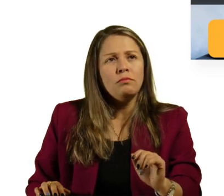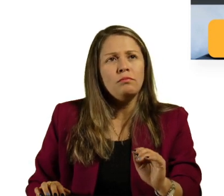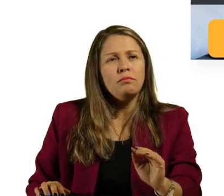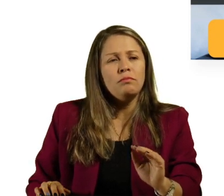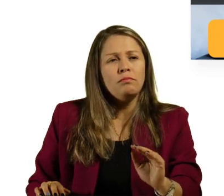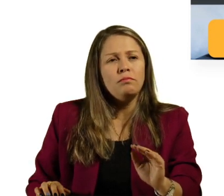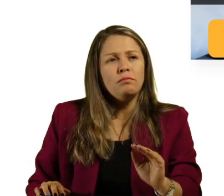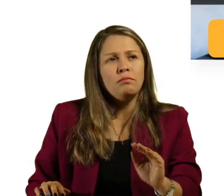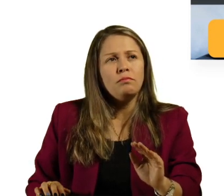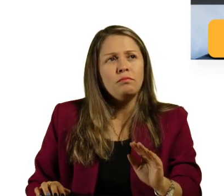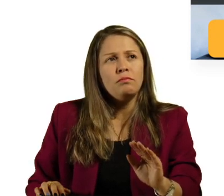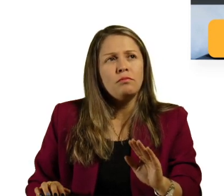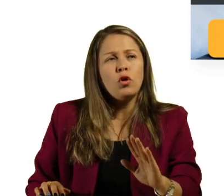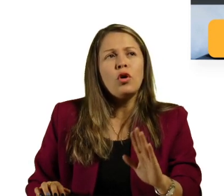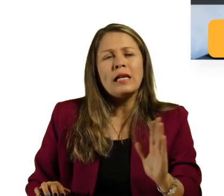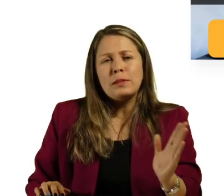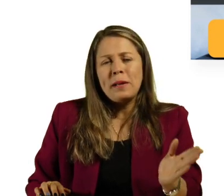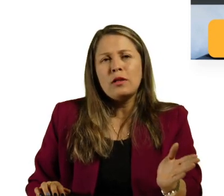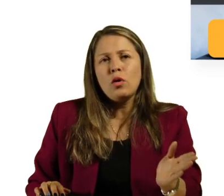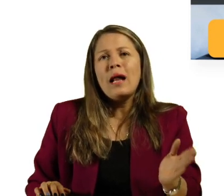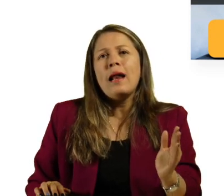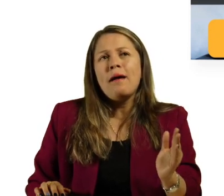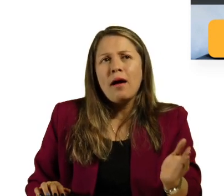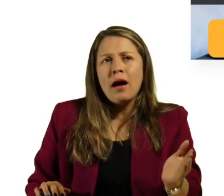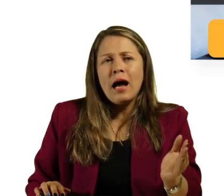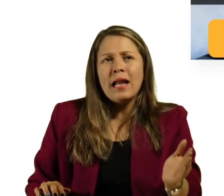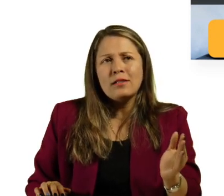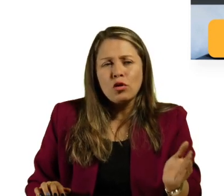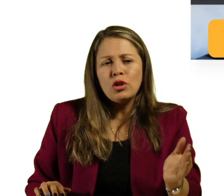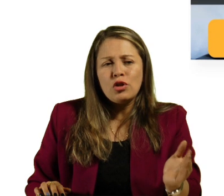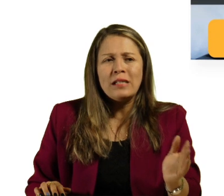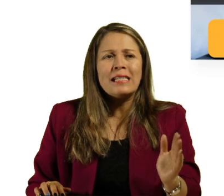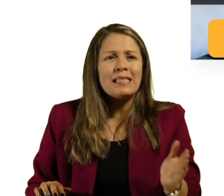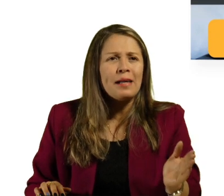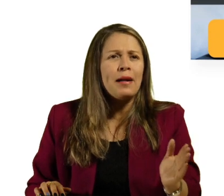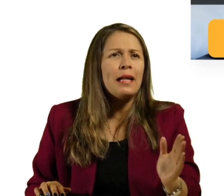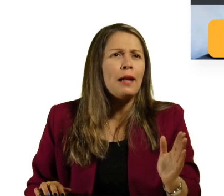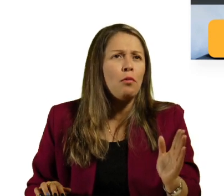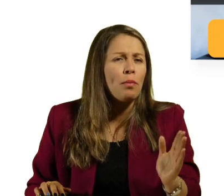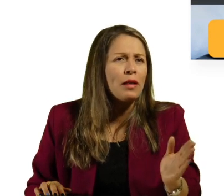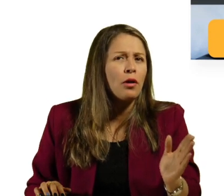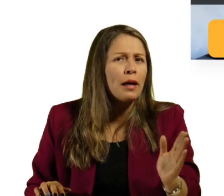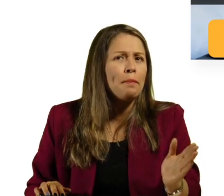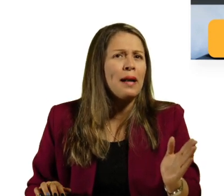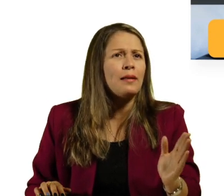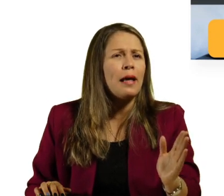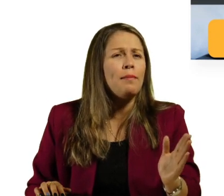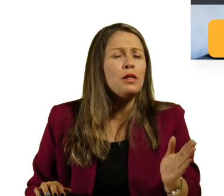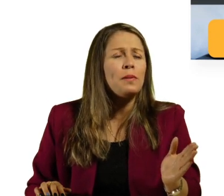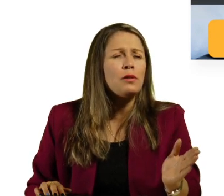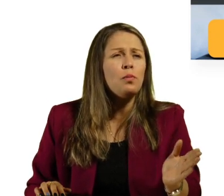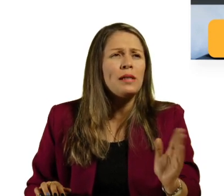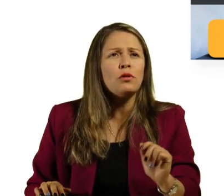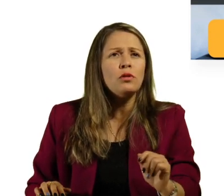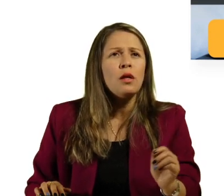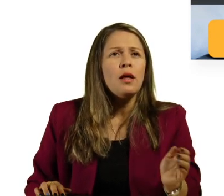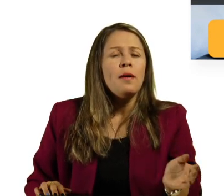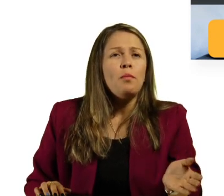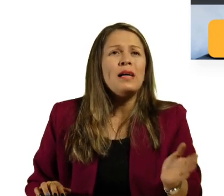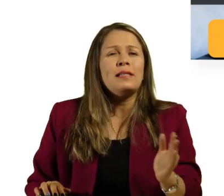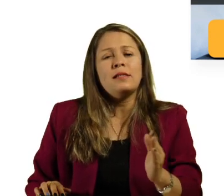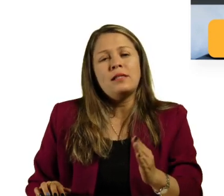cambiaron con respecto a las condiciones que estaban en el momento en que planteé mis